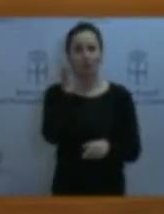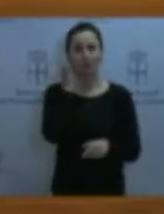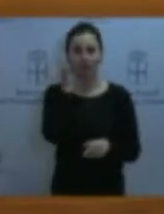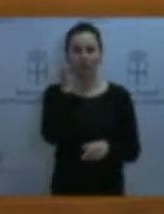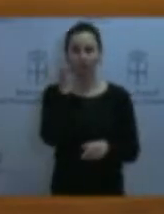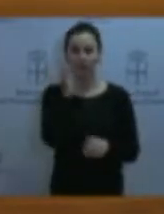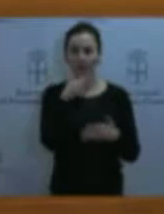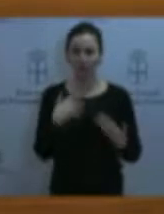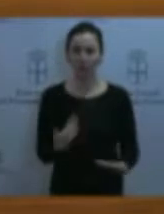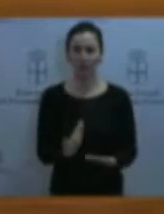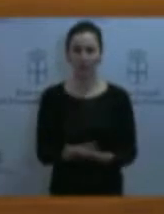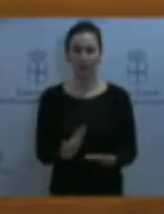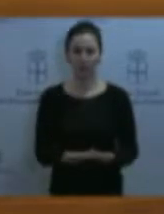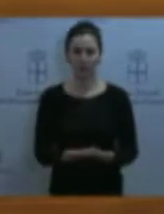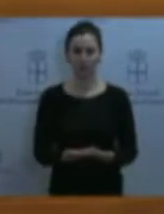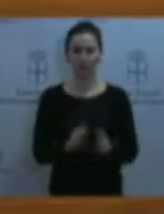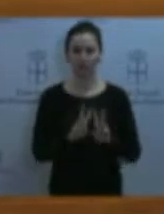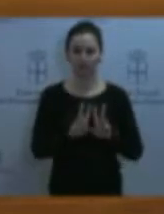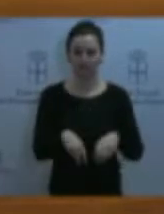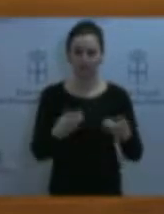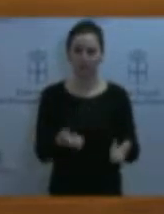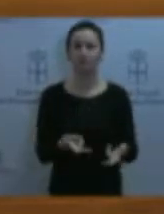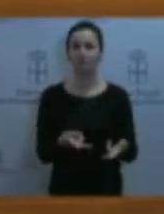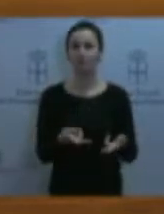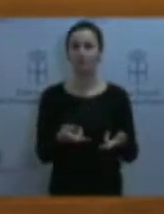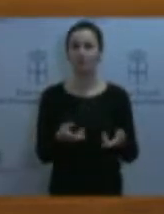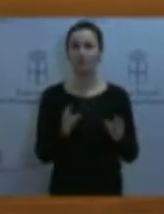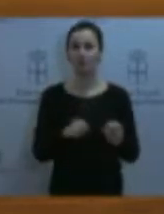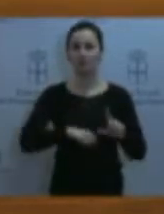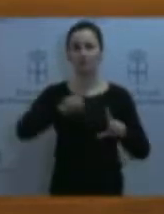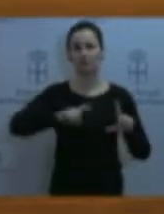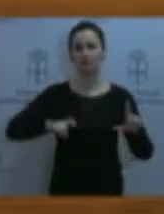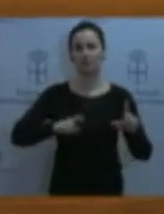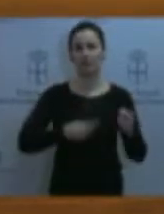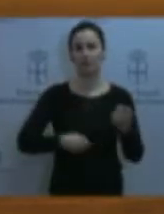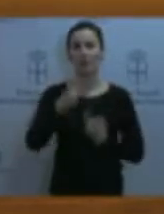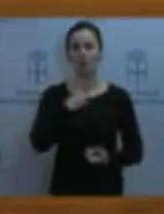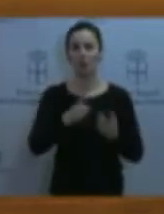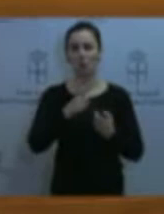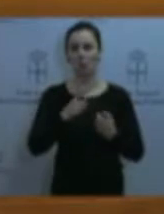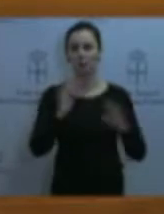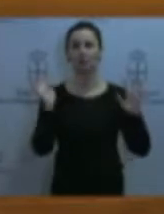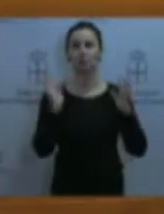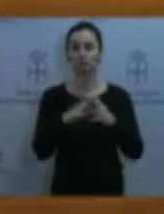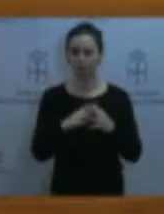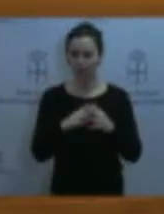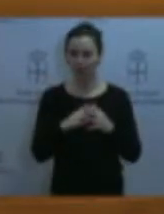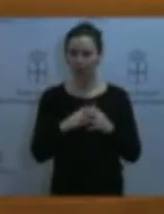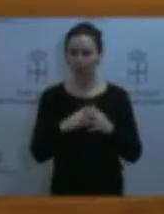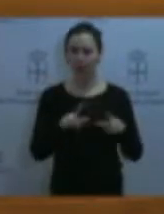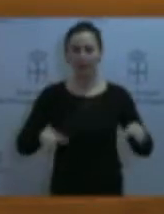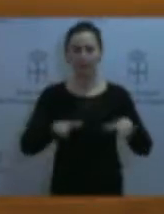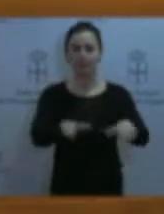actualizados de la encuesta de estructuras de explotaciones agrarias del 2016 al 31 de marzo. Esa es la situación que tenemos,